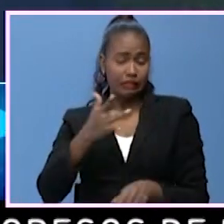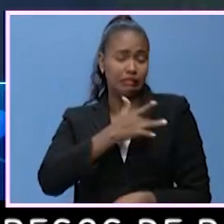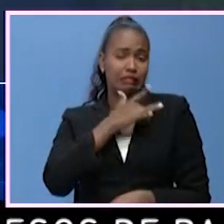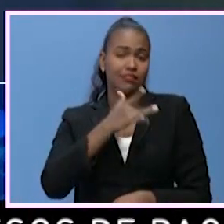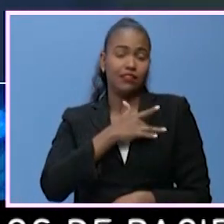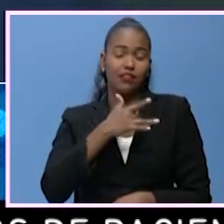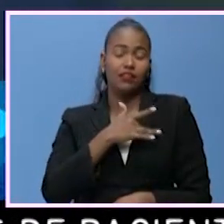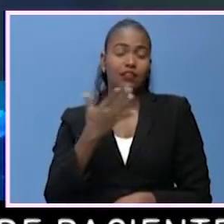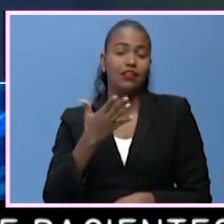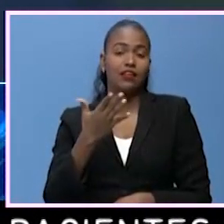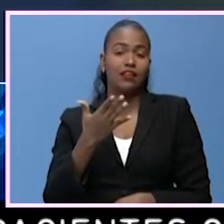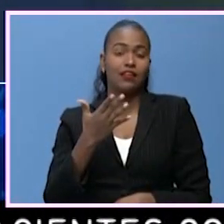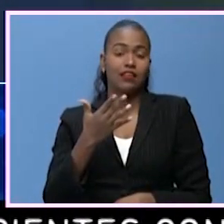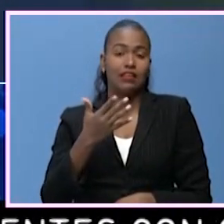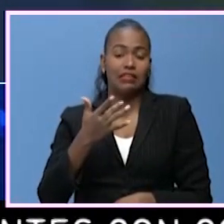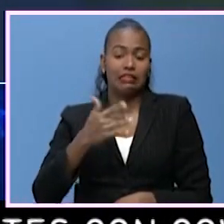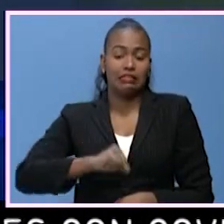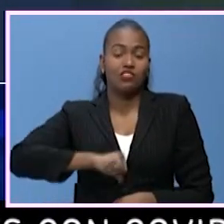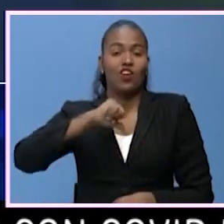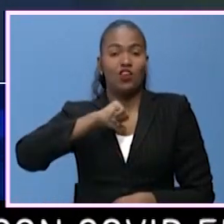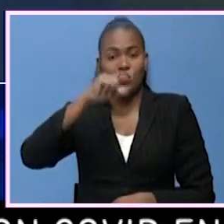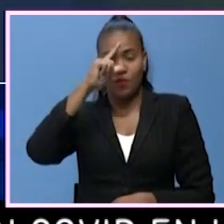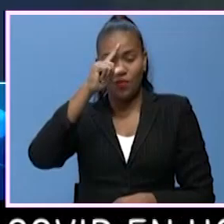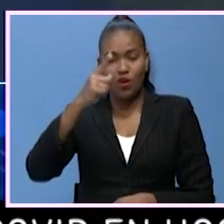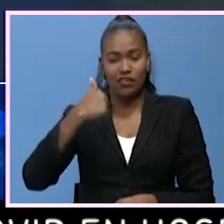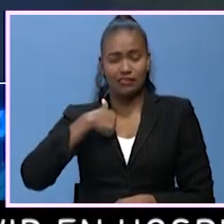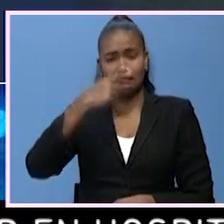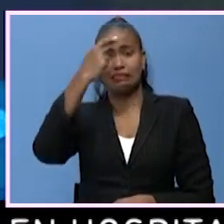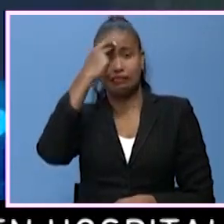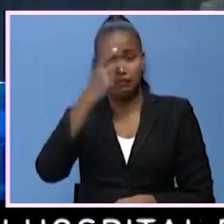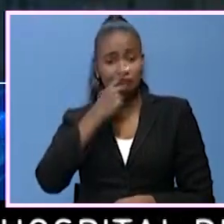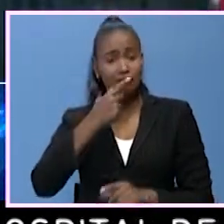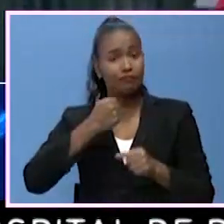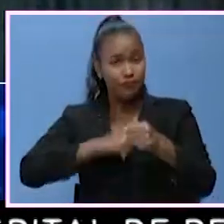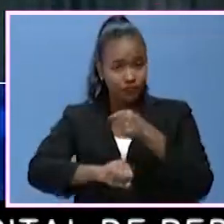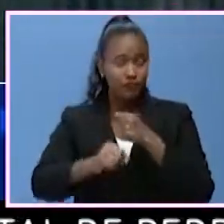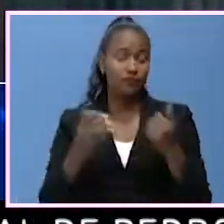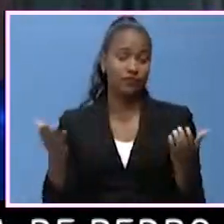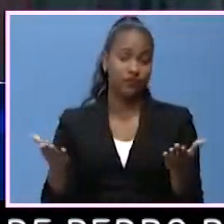siente digna de ser dominicana, que se siente orgulloso